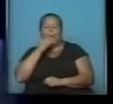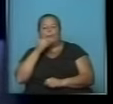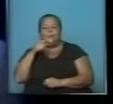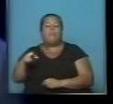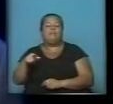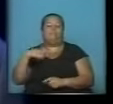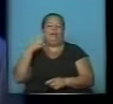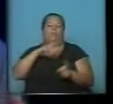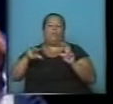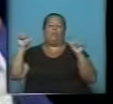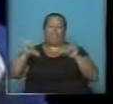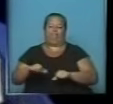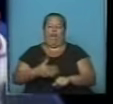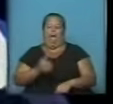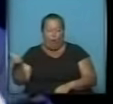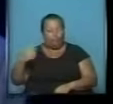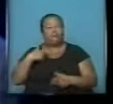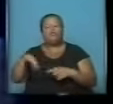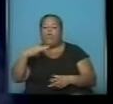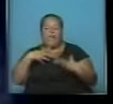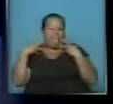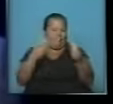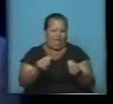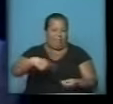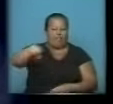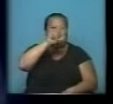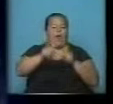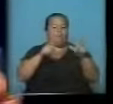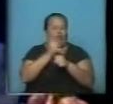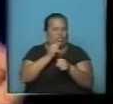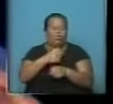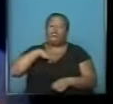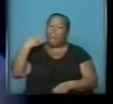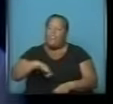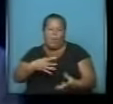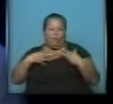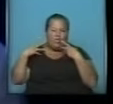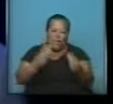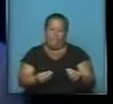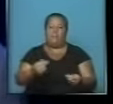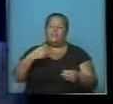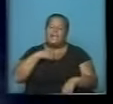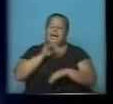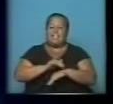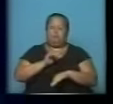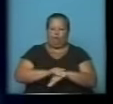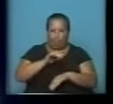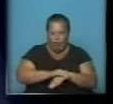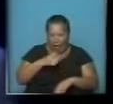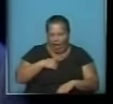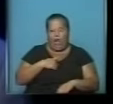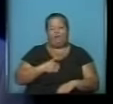brazo un ajuste. Y yo te tengo que defender, compañero trabajador. Yo tengo que defender, tengo esta